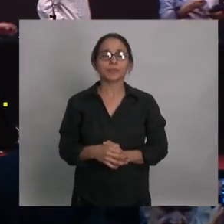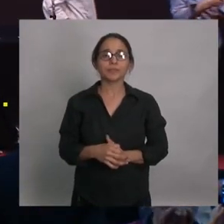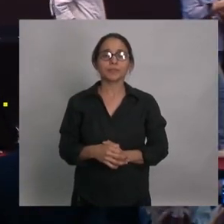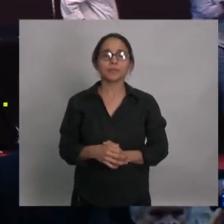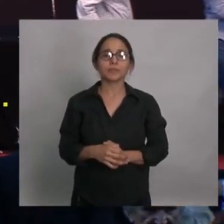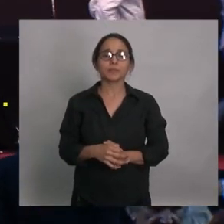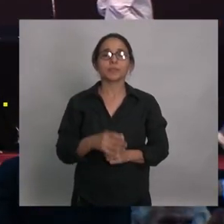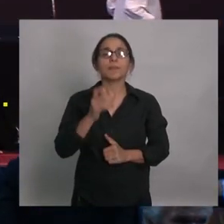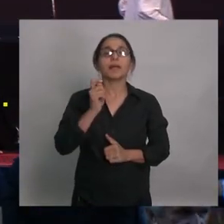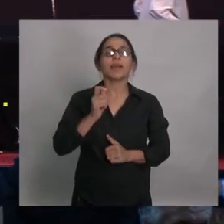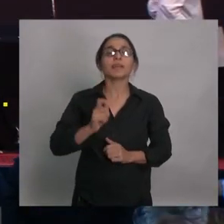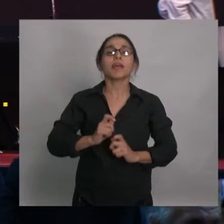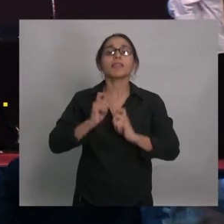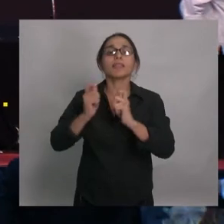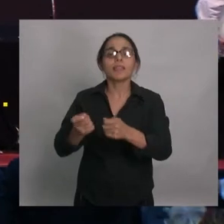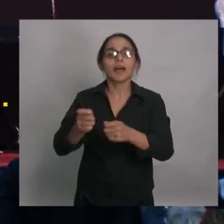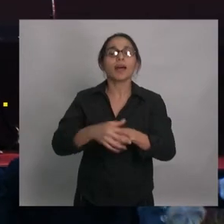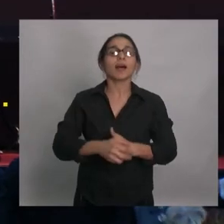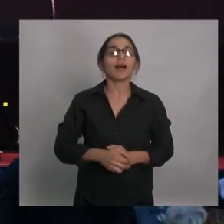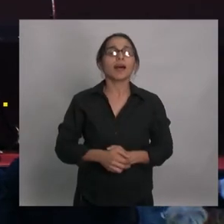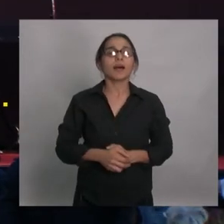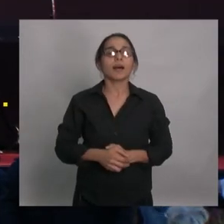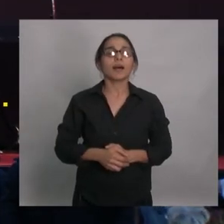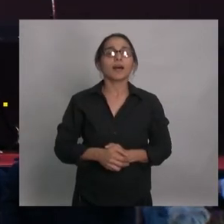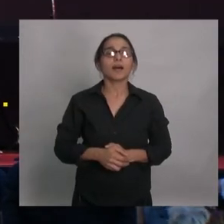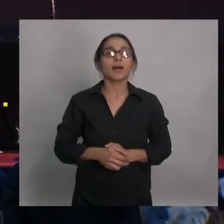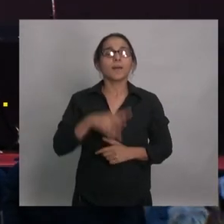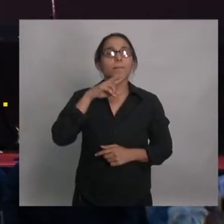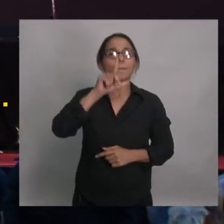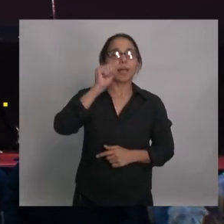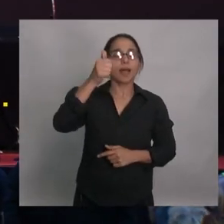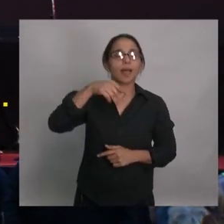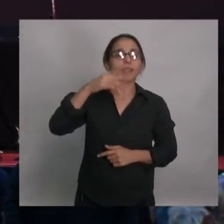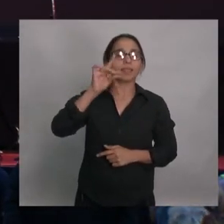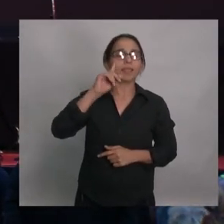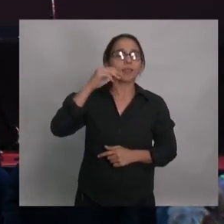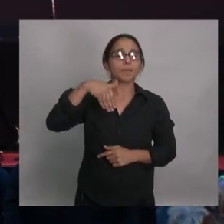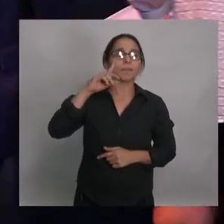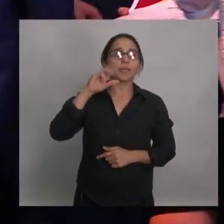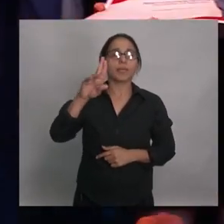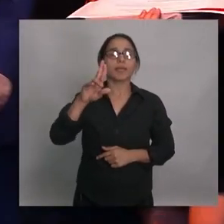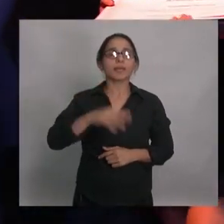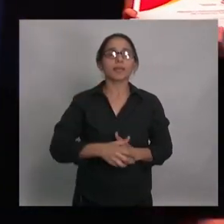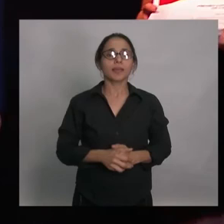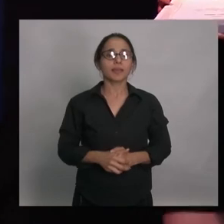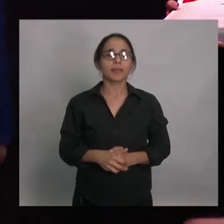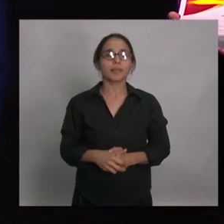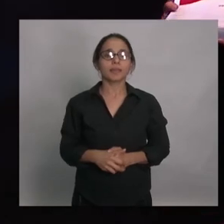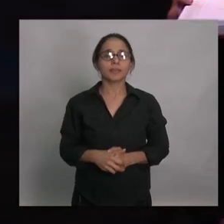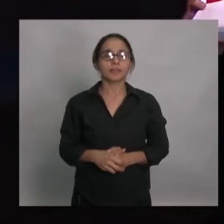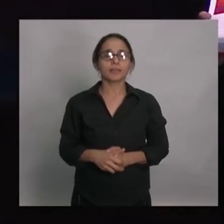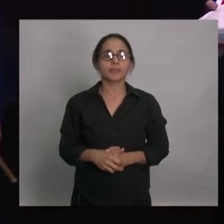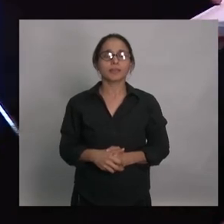es para vladimir davídov del instituto de latinoamérica de la academia de ciencias